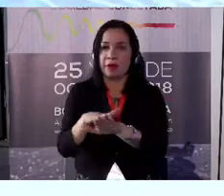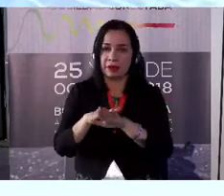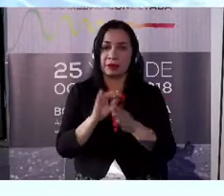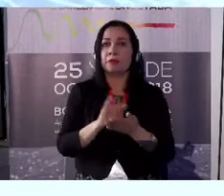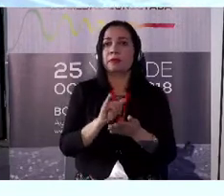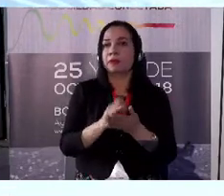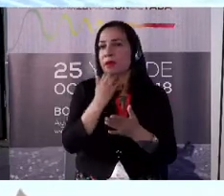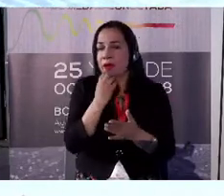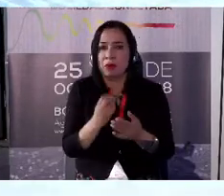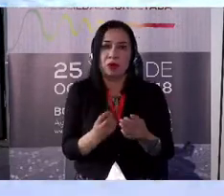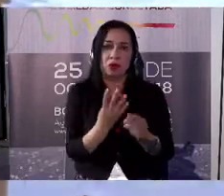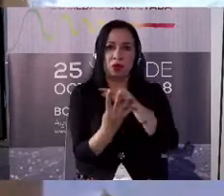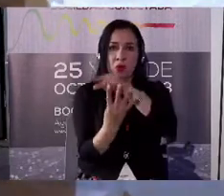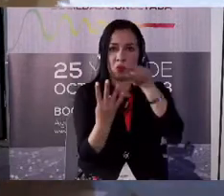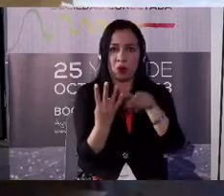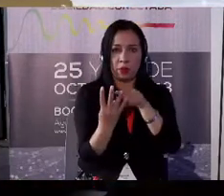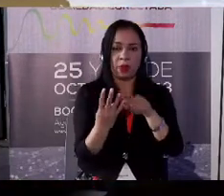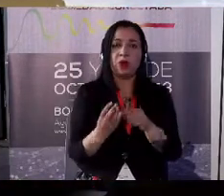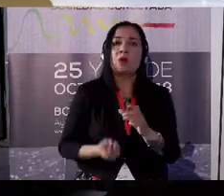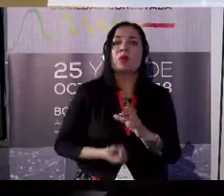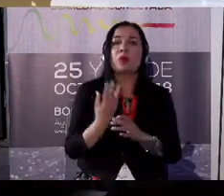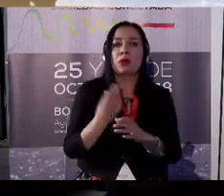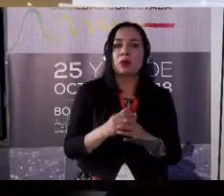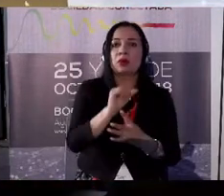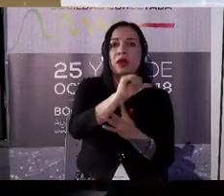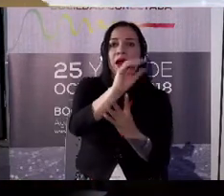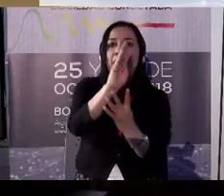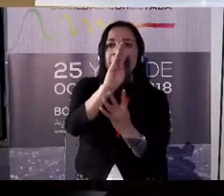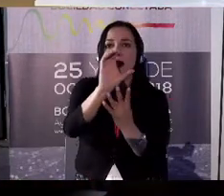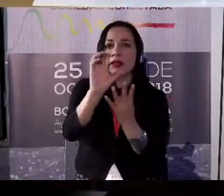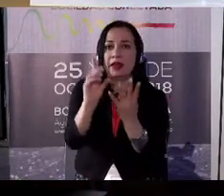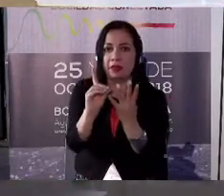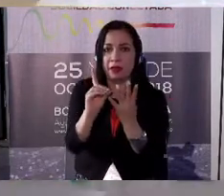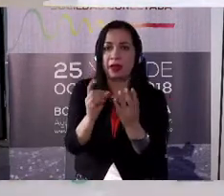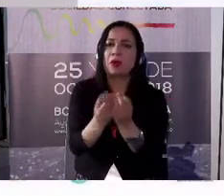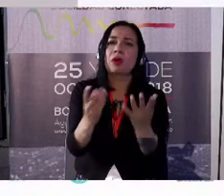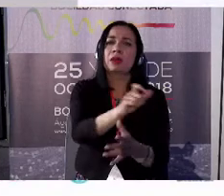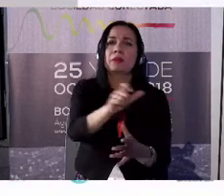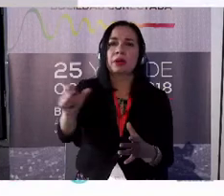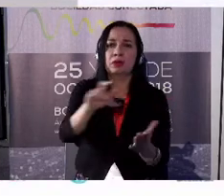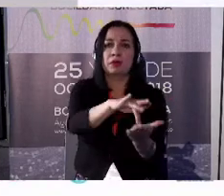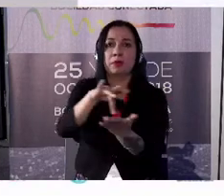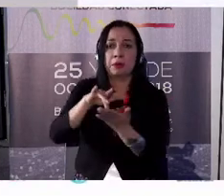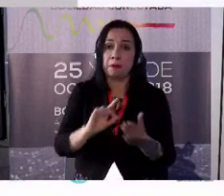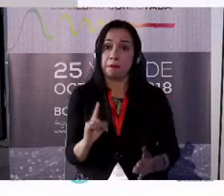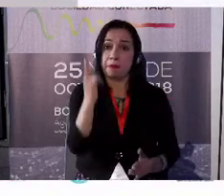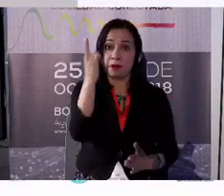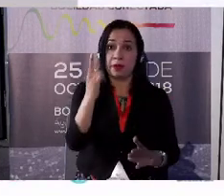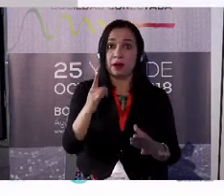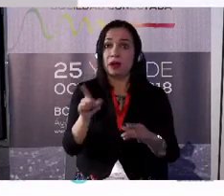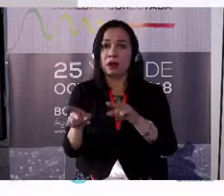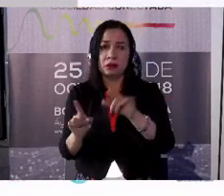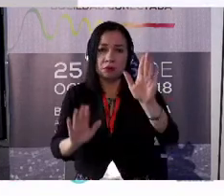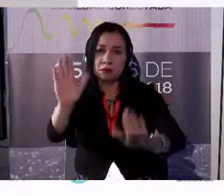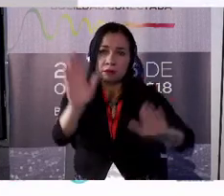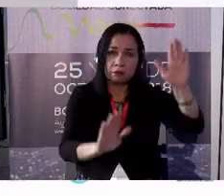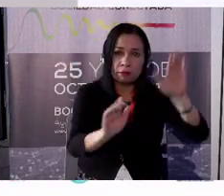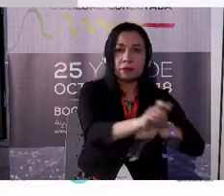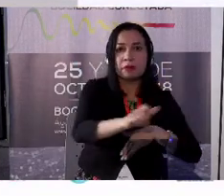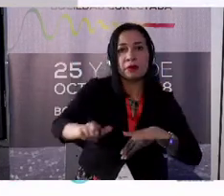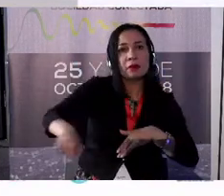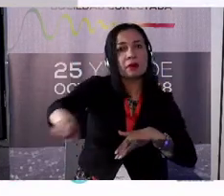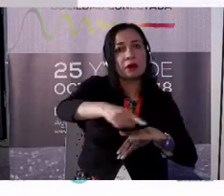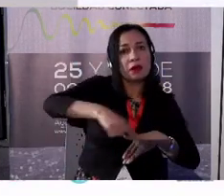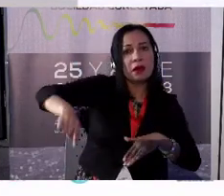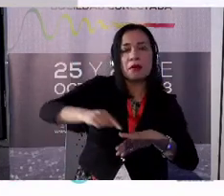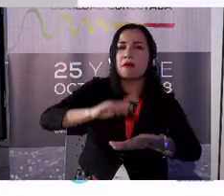que hay 4 productos ABCD y hay una cantidad de participantes. En la primera ronda, los participantes envían